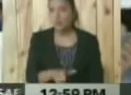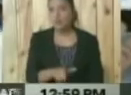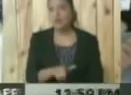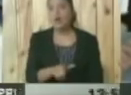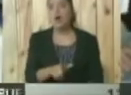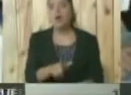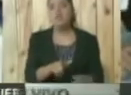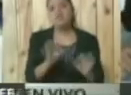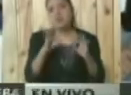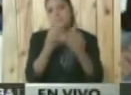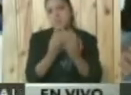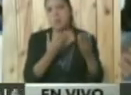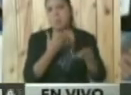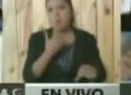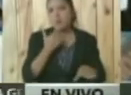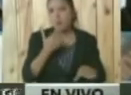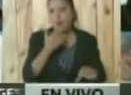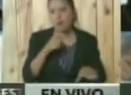querido, y que